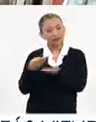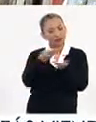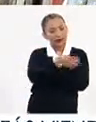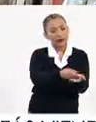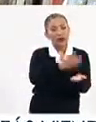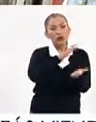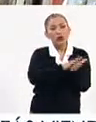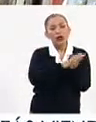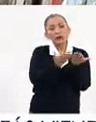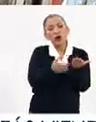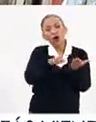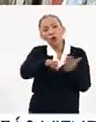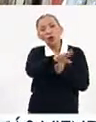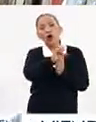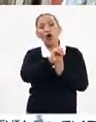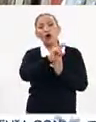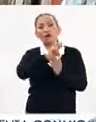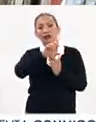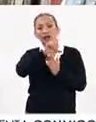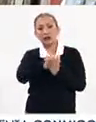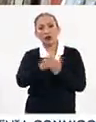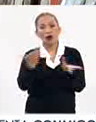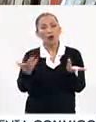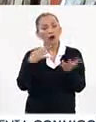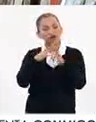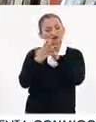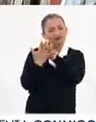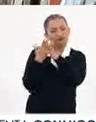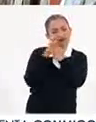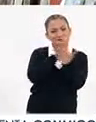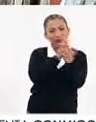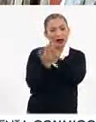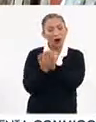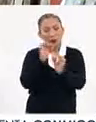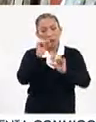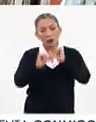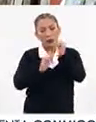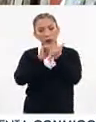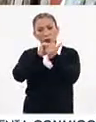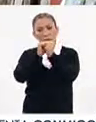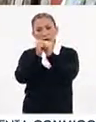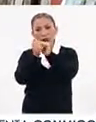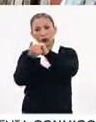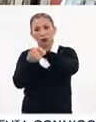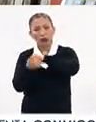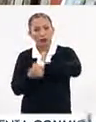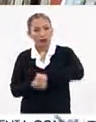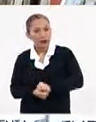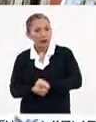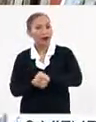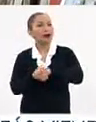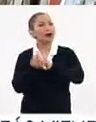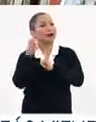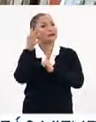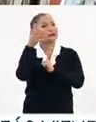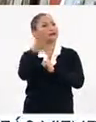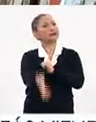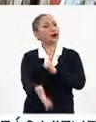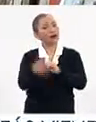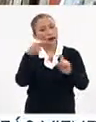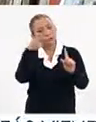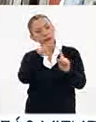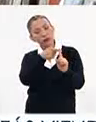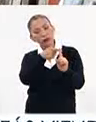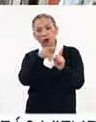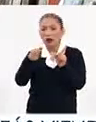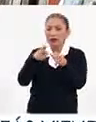busca su destino como un ovillo, de forma enredada en el poco a poco, que puede ser el de un punto y